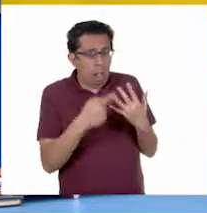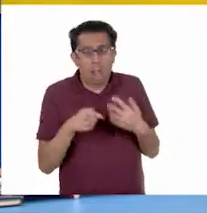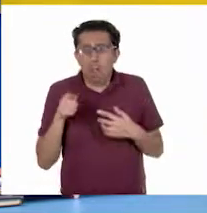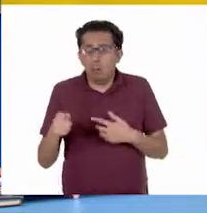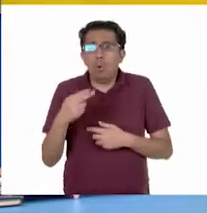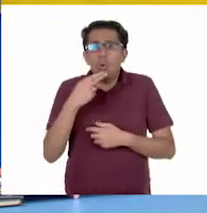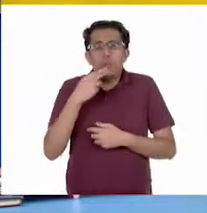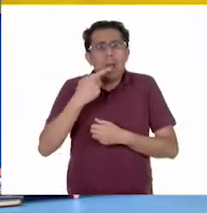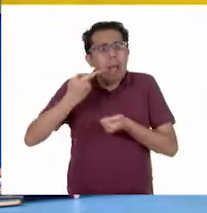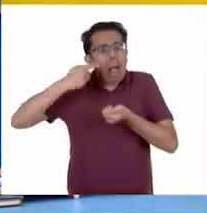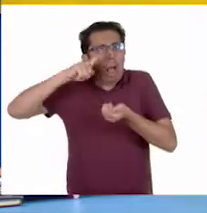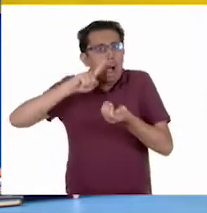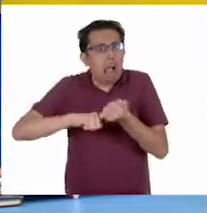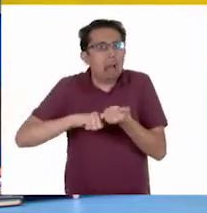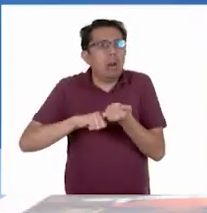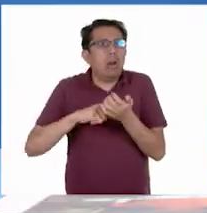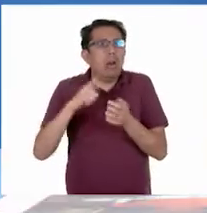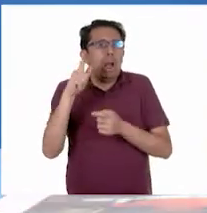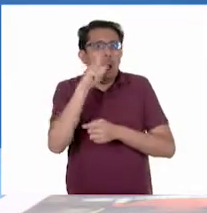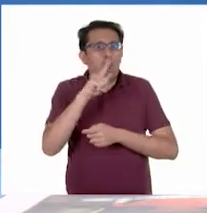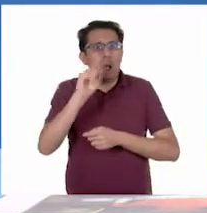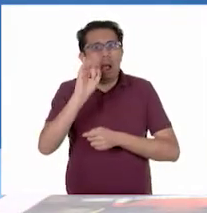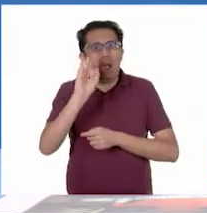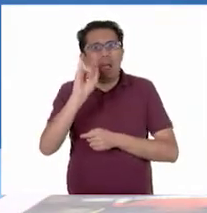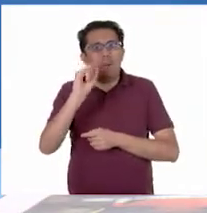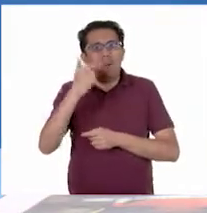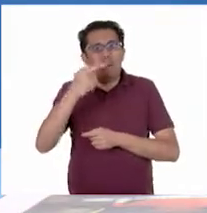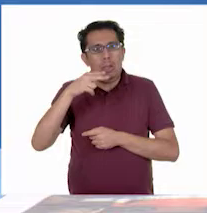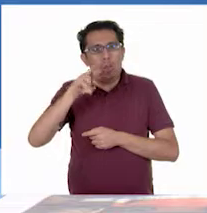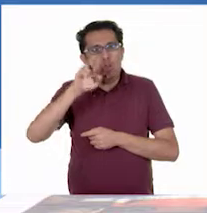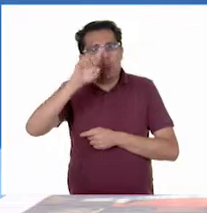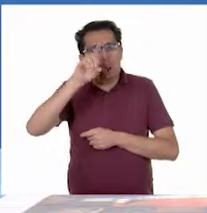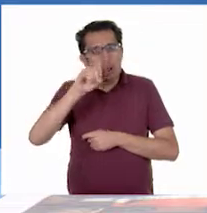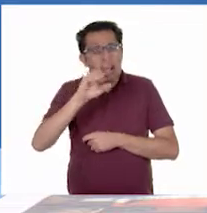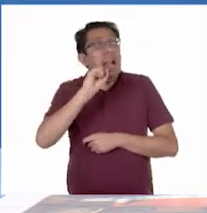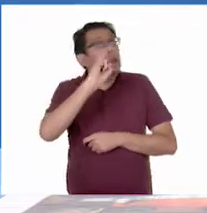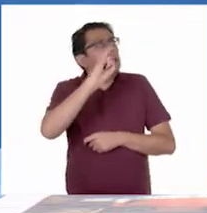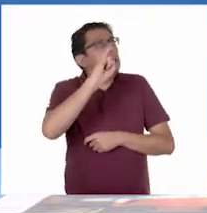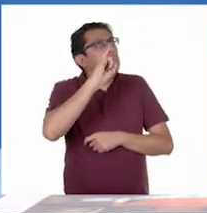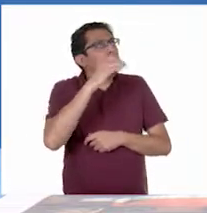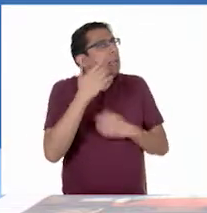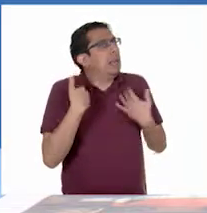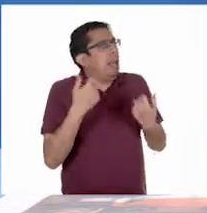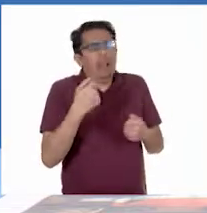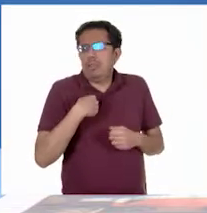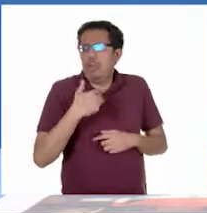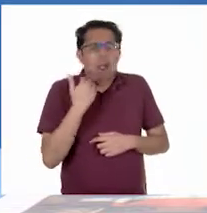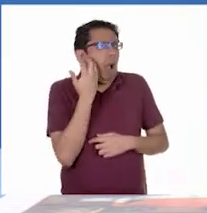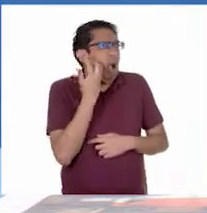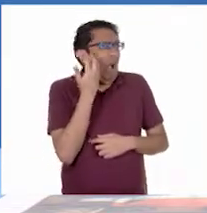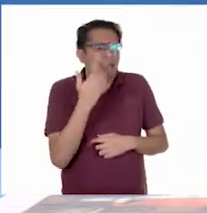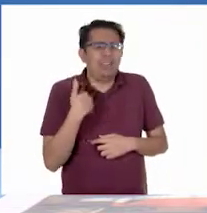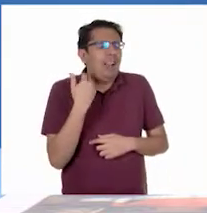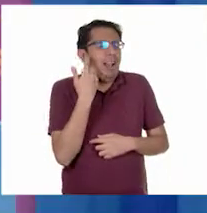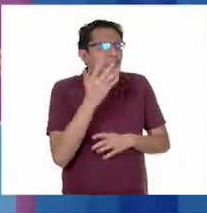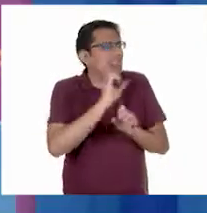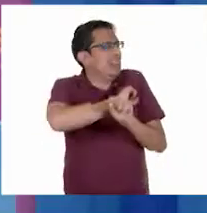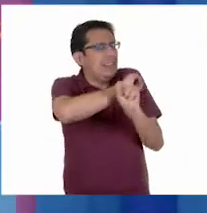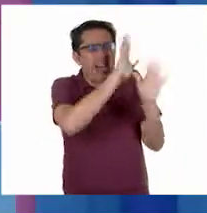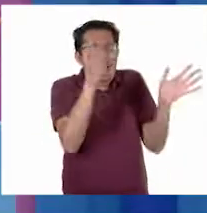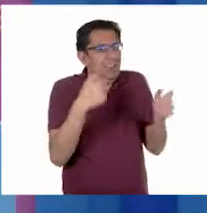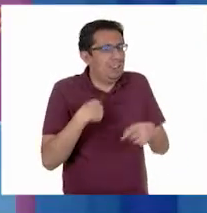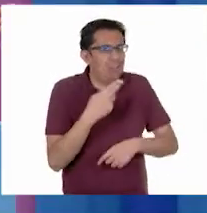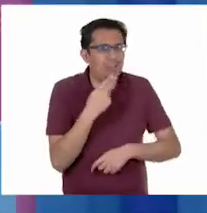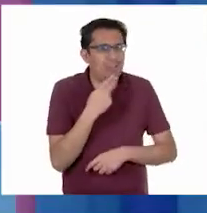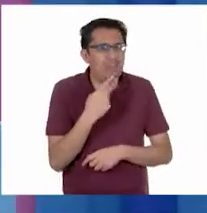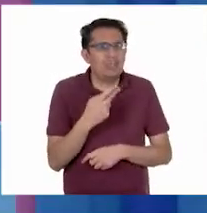lenguaje figurado, ¿no? Sí. Sí, claro, por supuesto, yo lo hice a propósito, profesor. Pero no